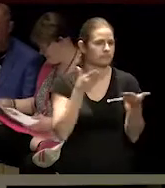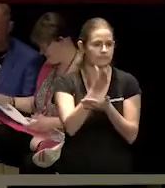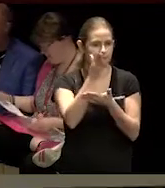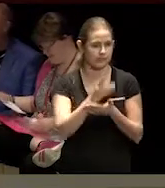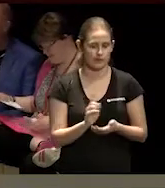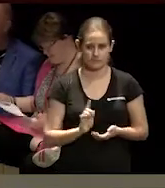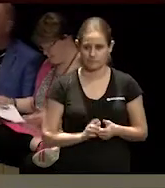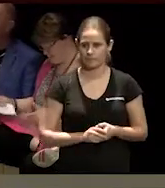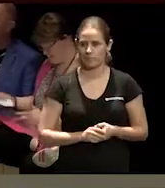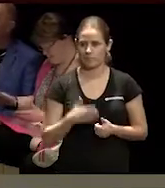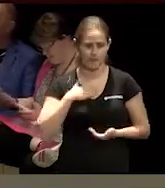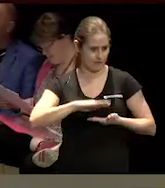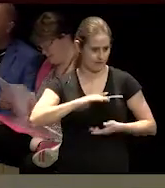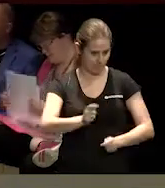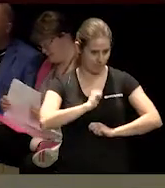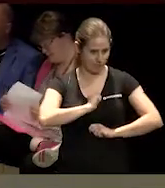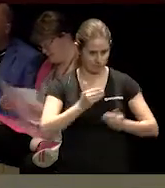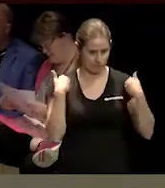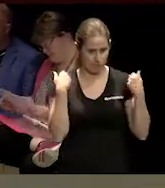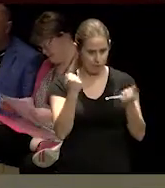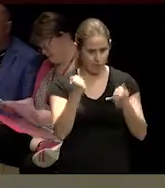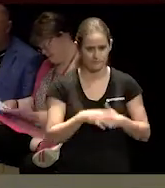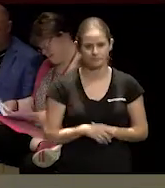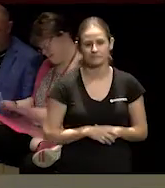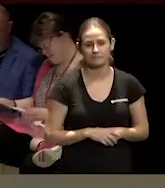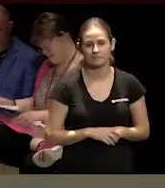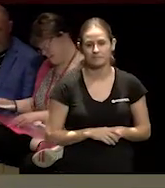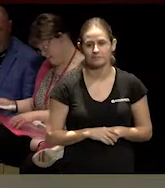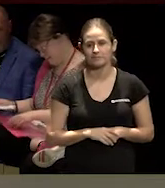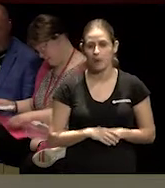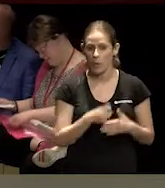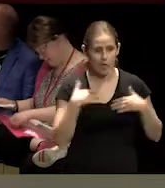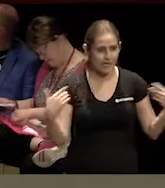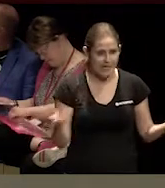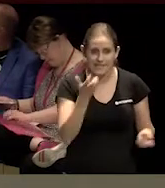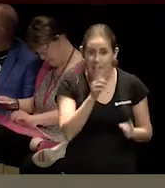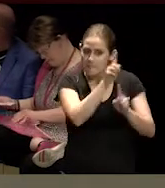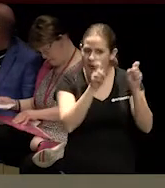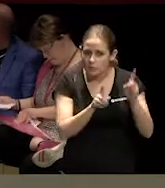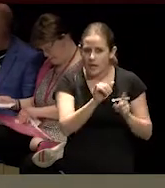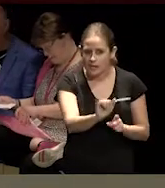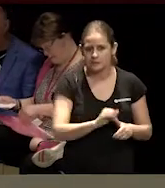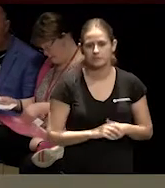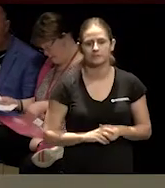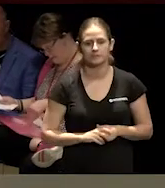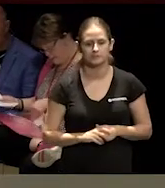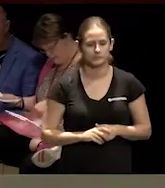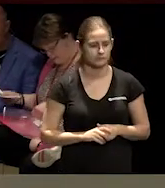capacidad. Cuando queráis. Si tenéis preguntas, ¿eh?